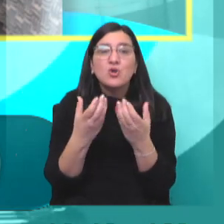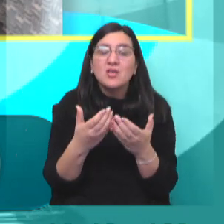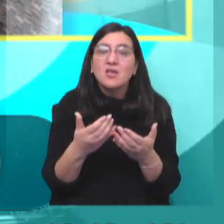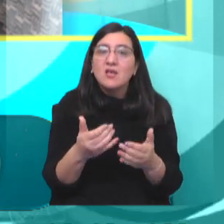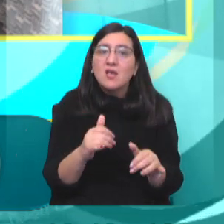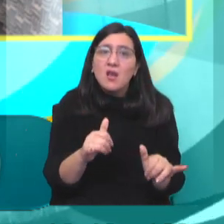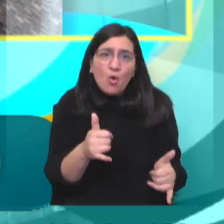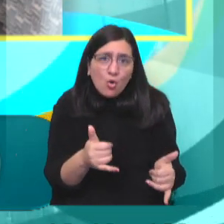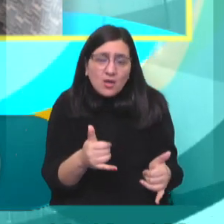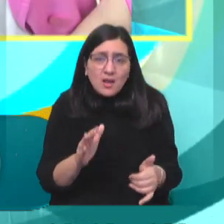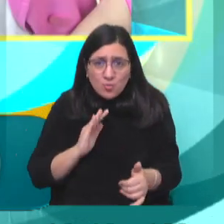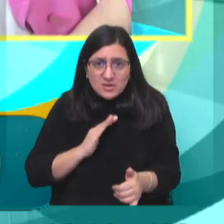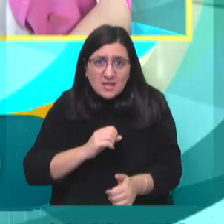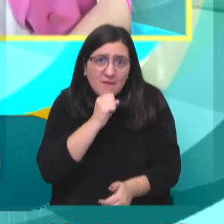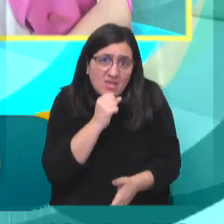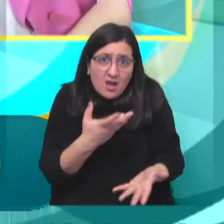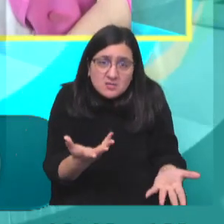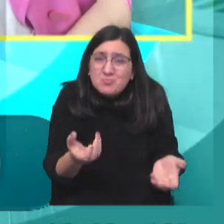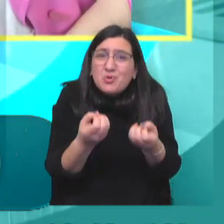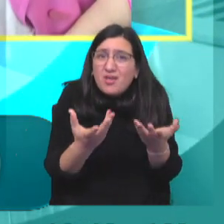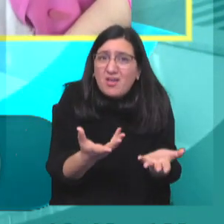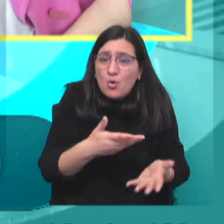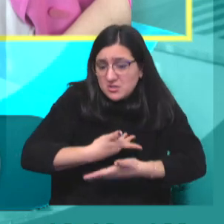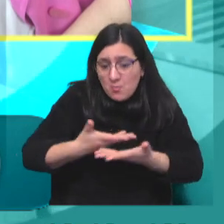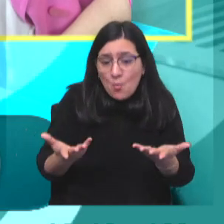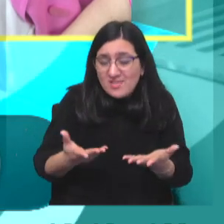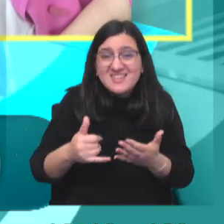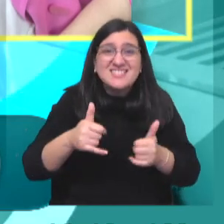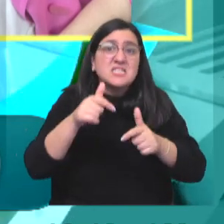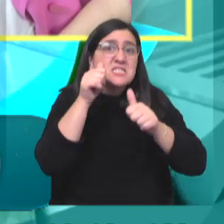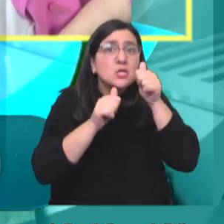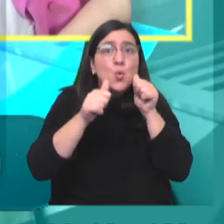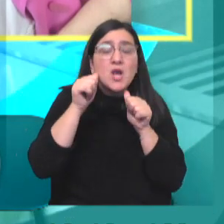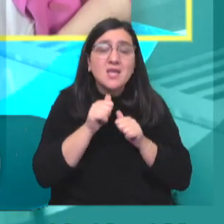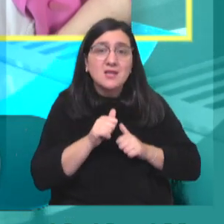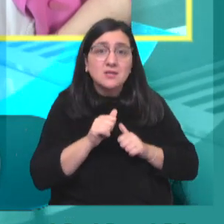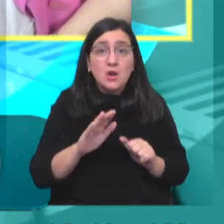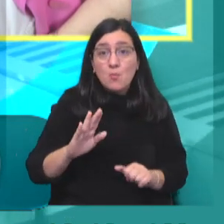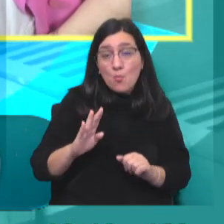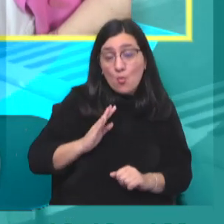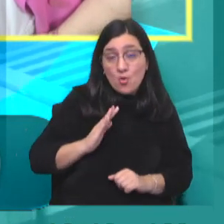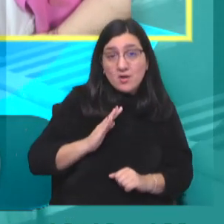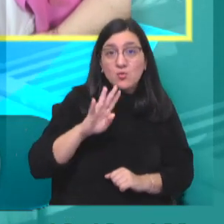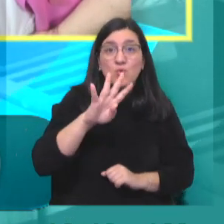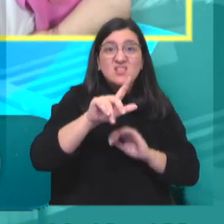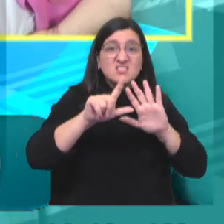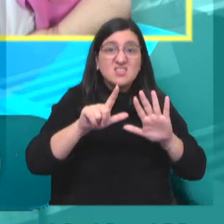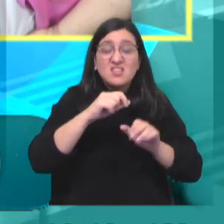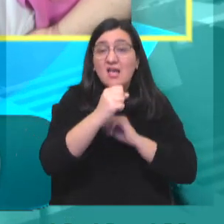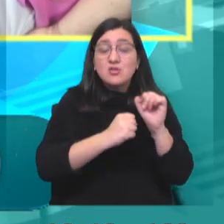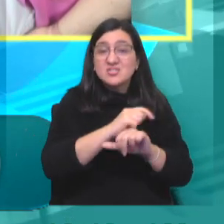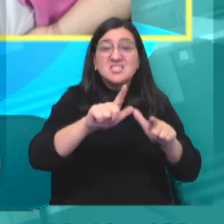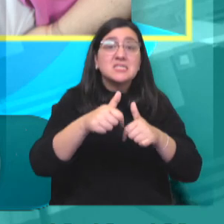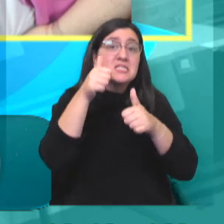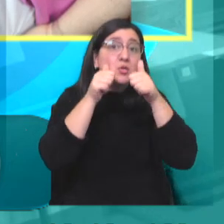que las mujeres envejezcamos. O que nos mostremos sin cirugías, una mujer de 47, 48 años que se muestre sin cirugías, como